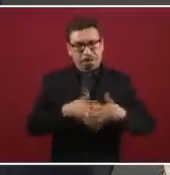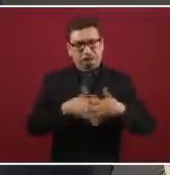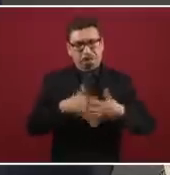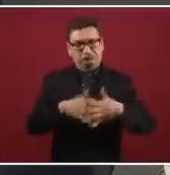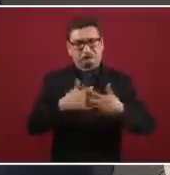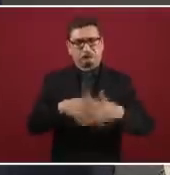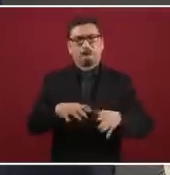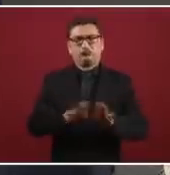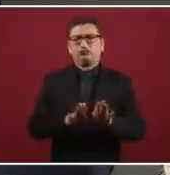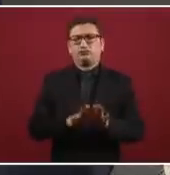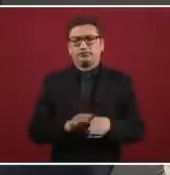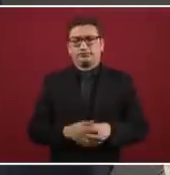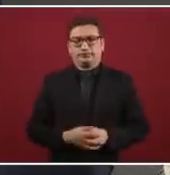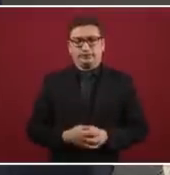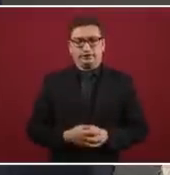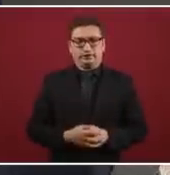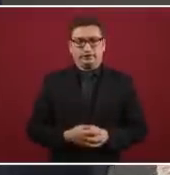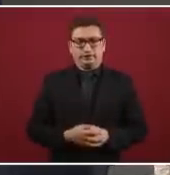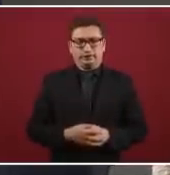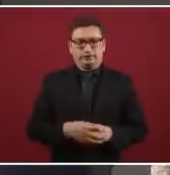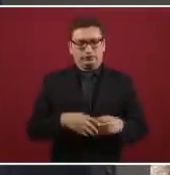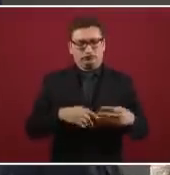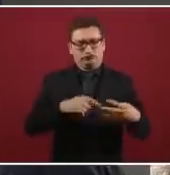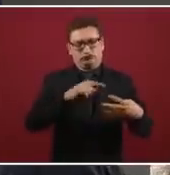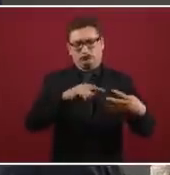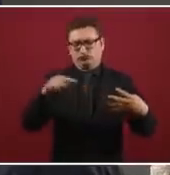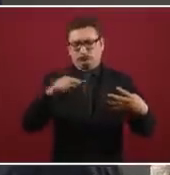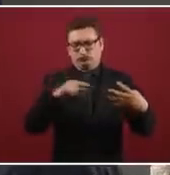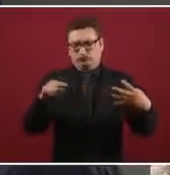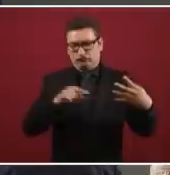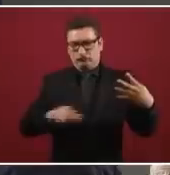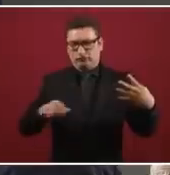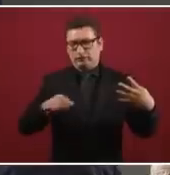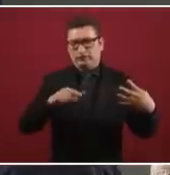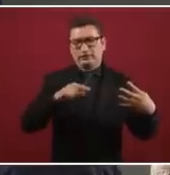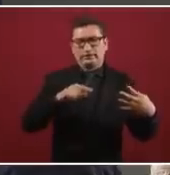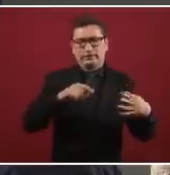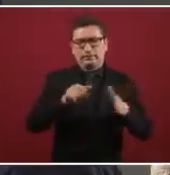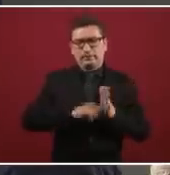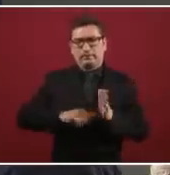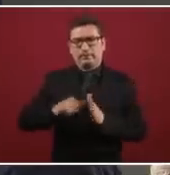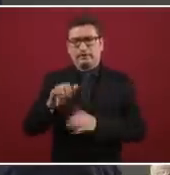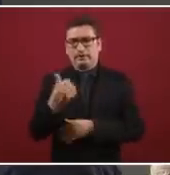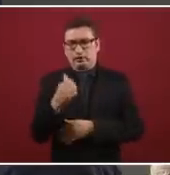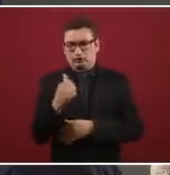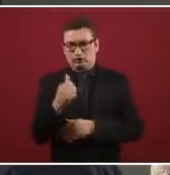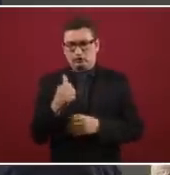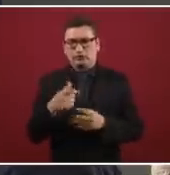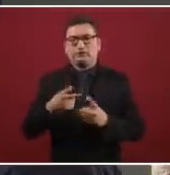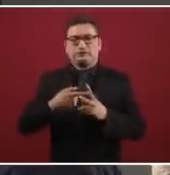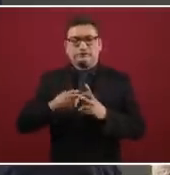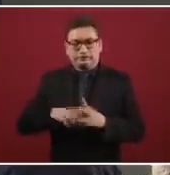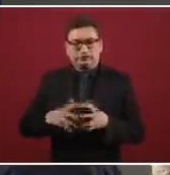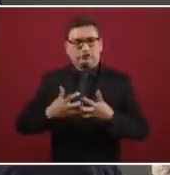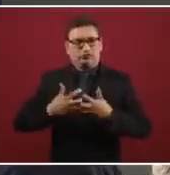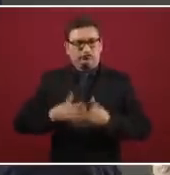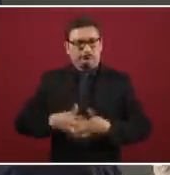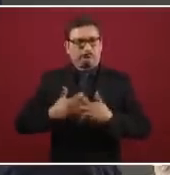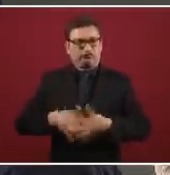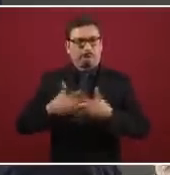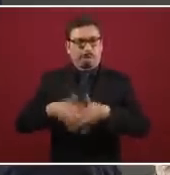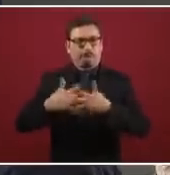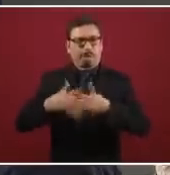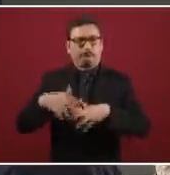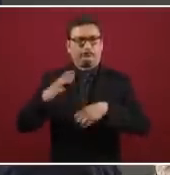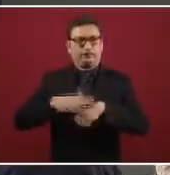y vemos cómo ya a final de agosto empezamos a elevar carga, a pesar de que ya se empezó